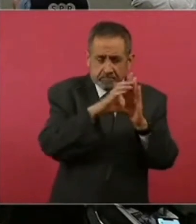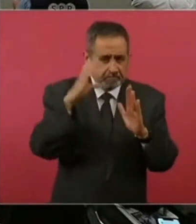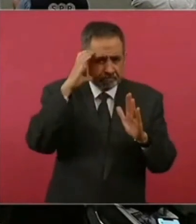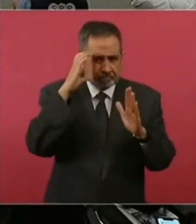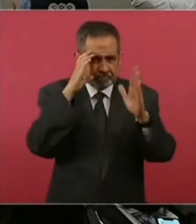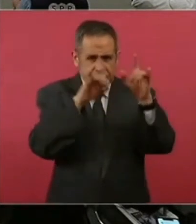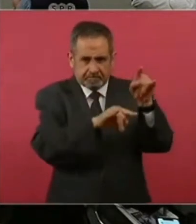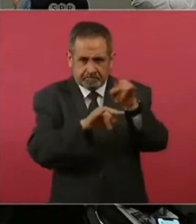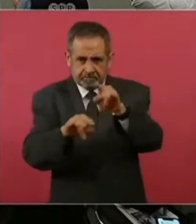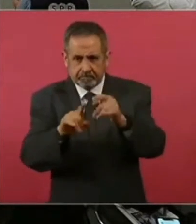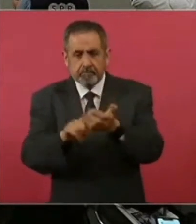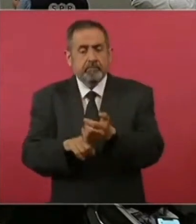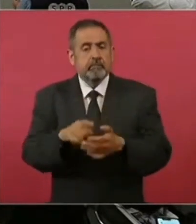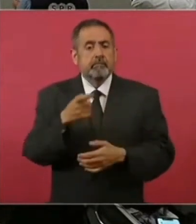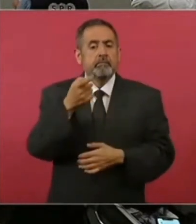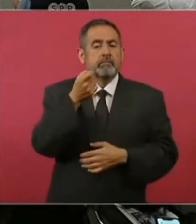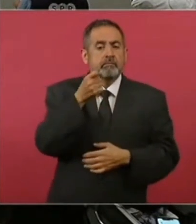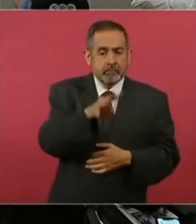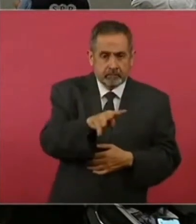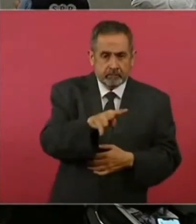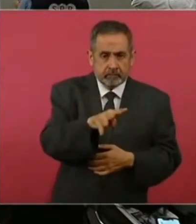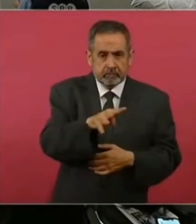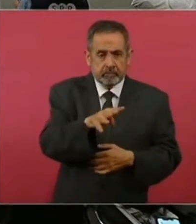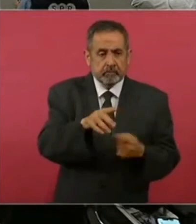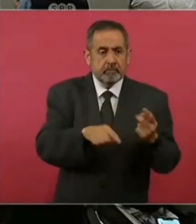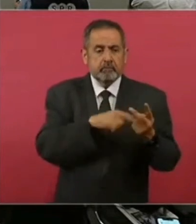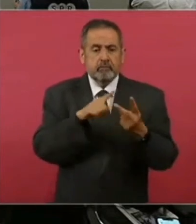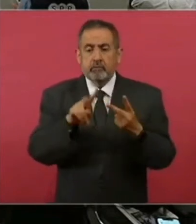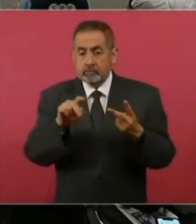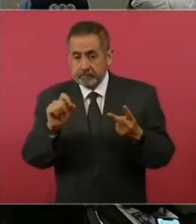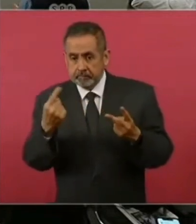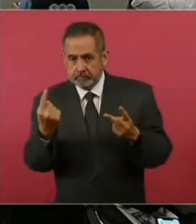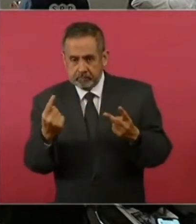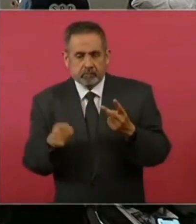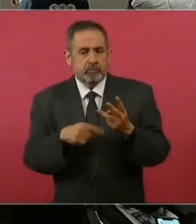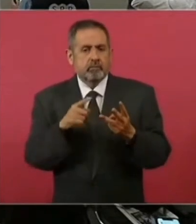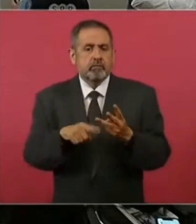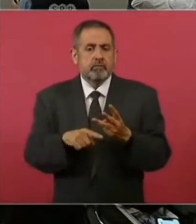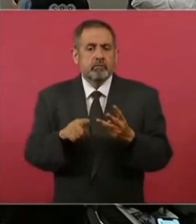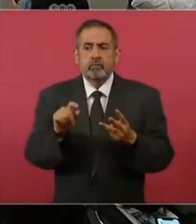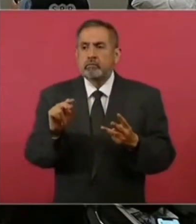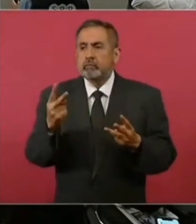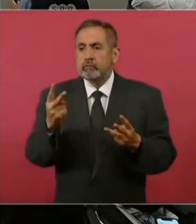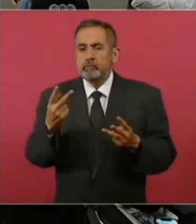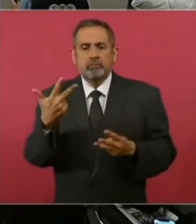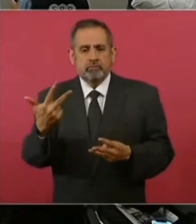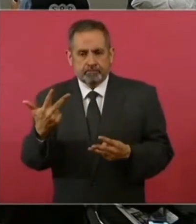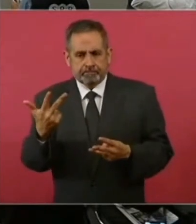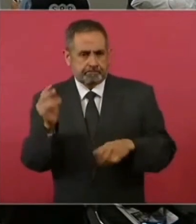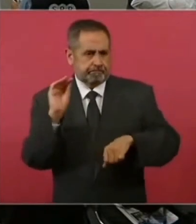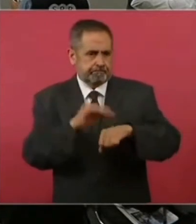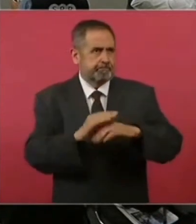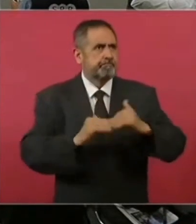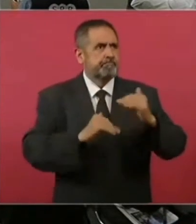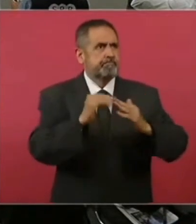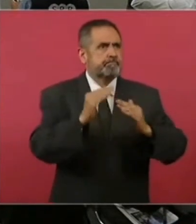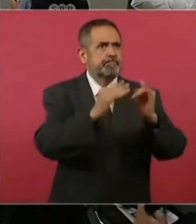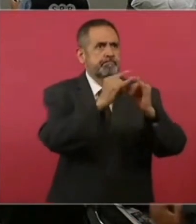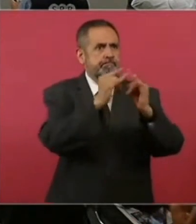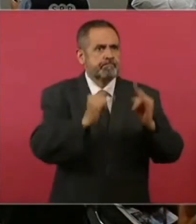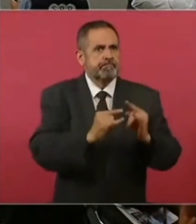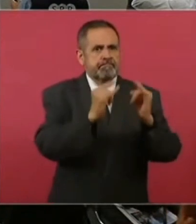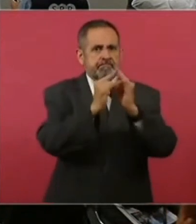29 en el 19. 1 en el 20. 8 en el 22,